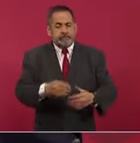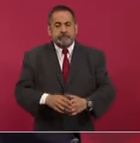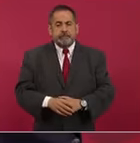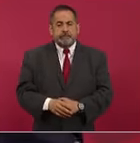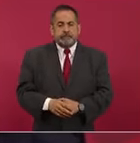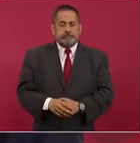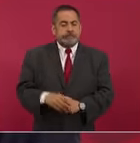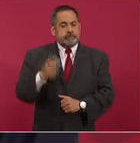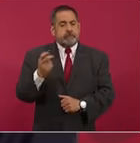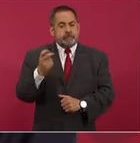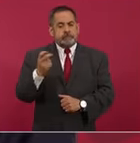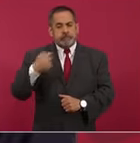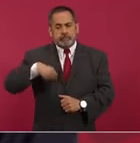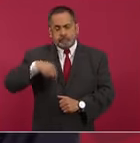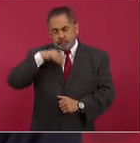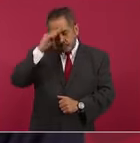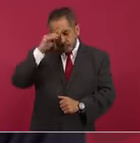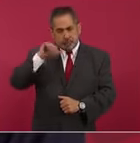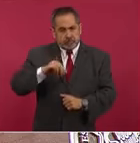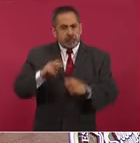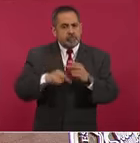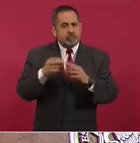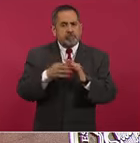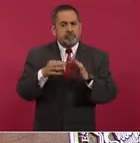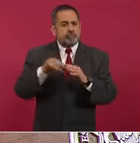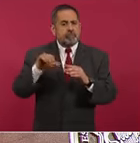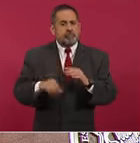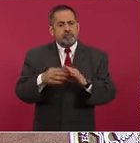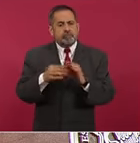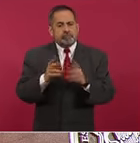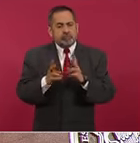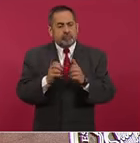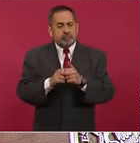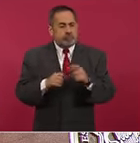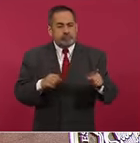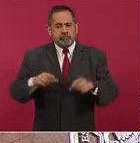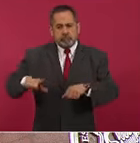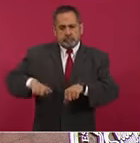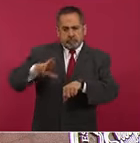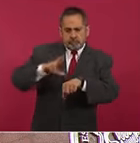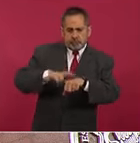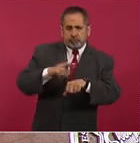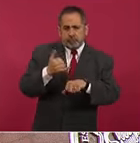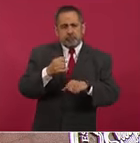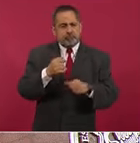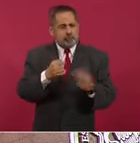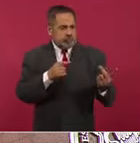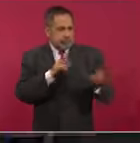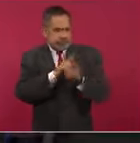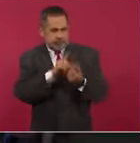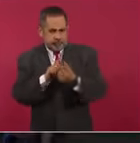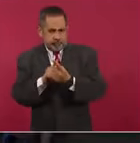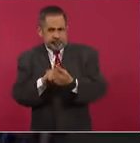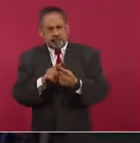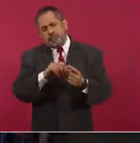Y eso es lo que vamos a tratar hoy con los dos gobernadores y otros temas.